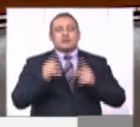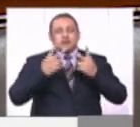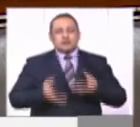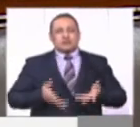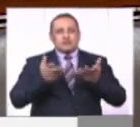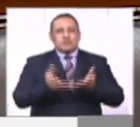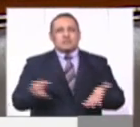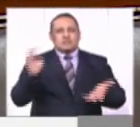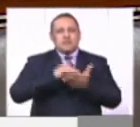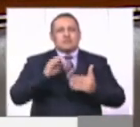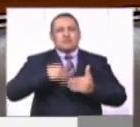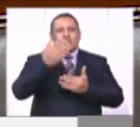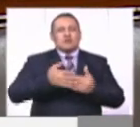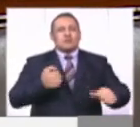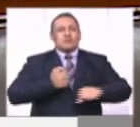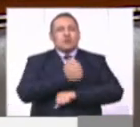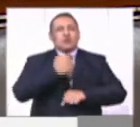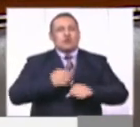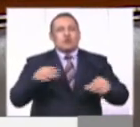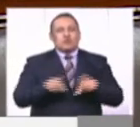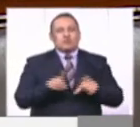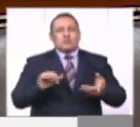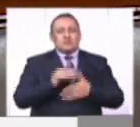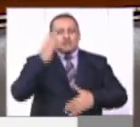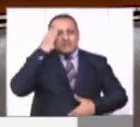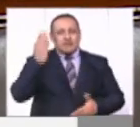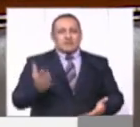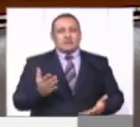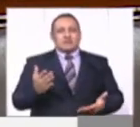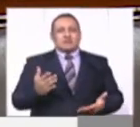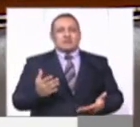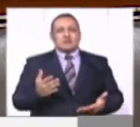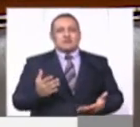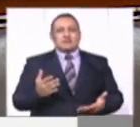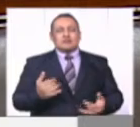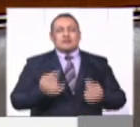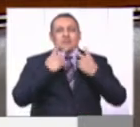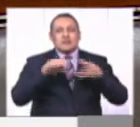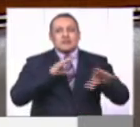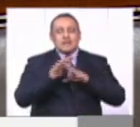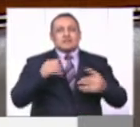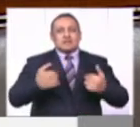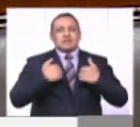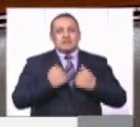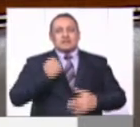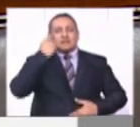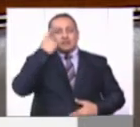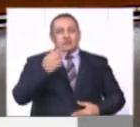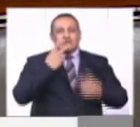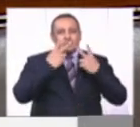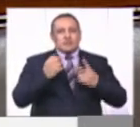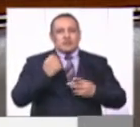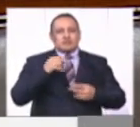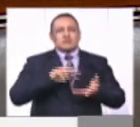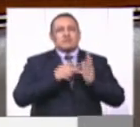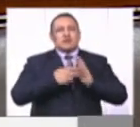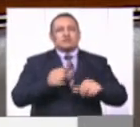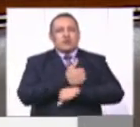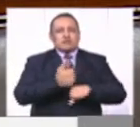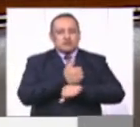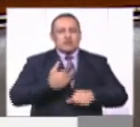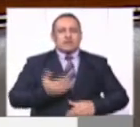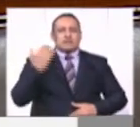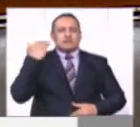como consecuencia después lo que hiciera el presidente Castillo que como ustedes saben lo que leyó tenía mucho de lo que decía su asesor en